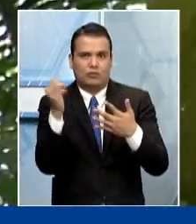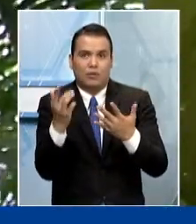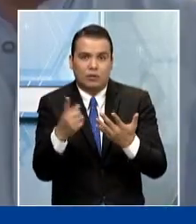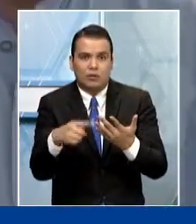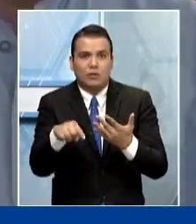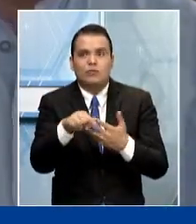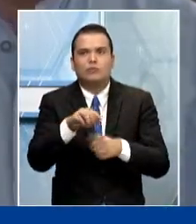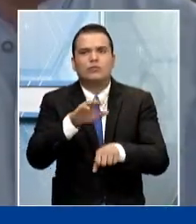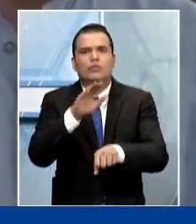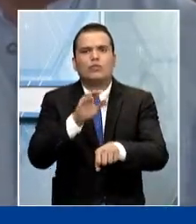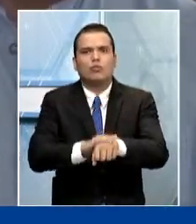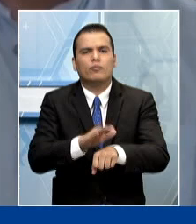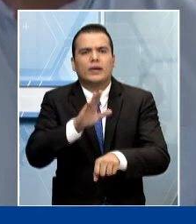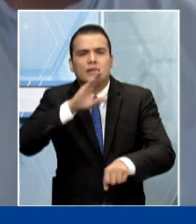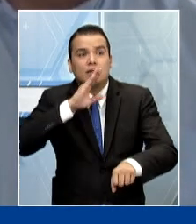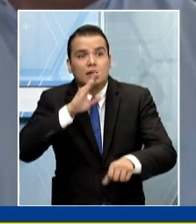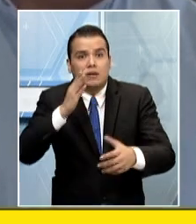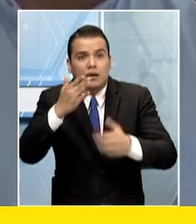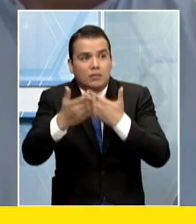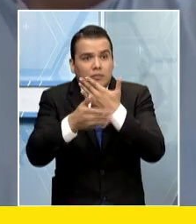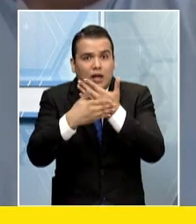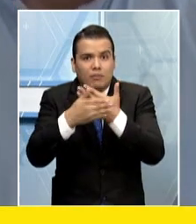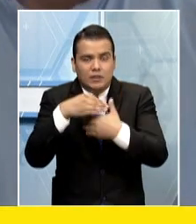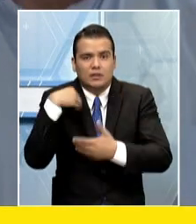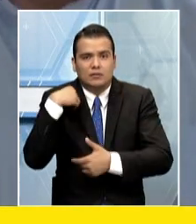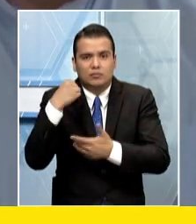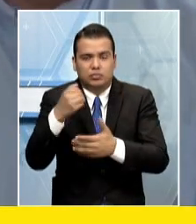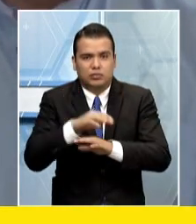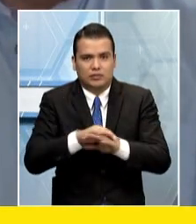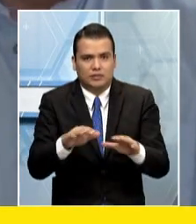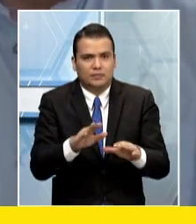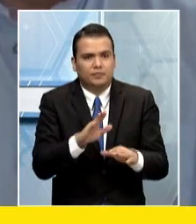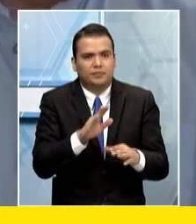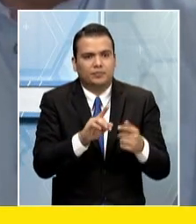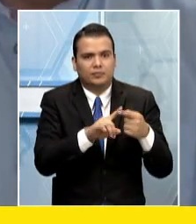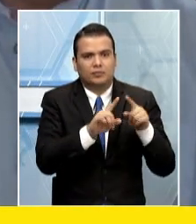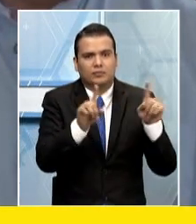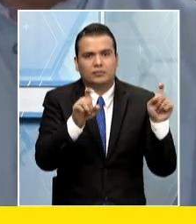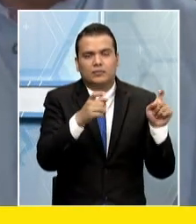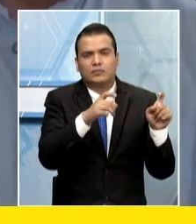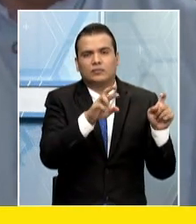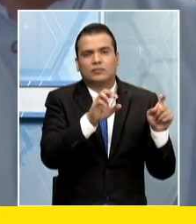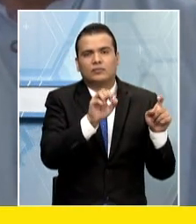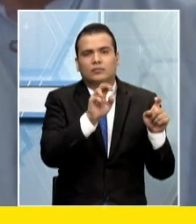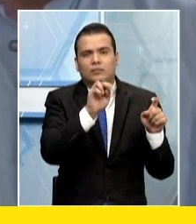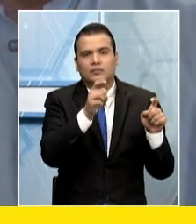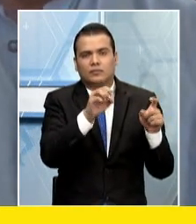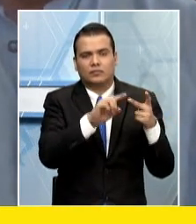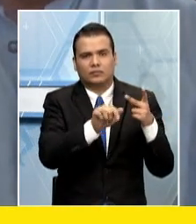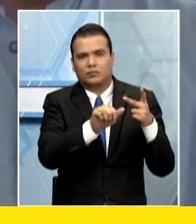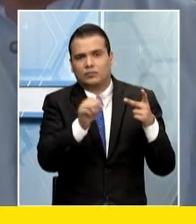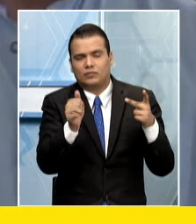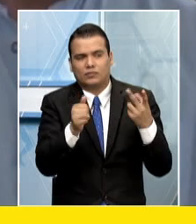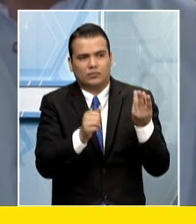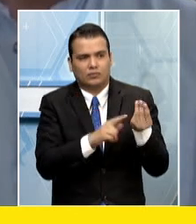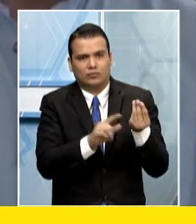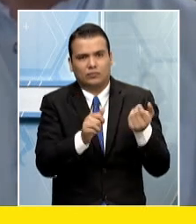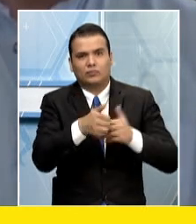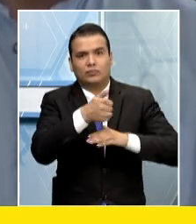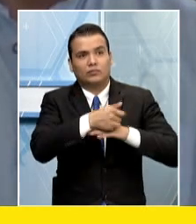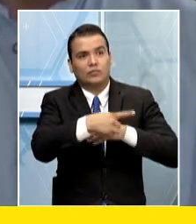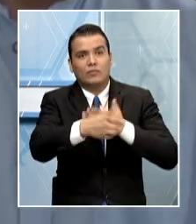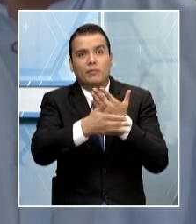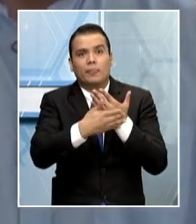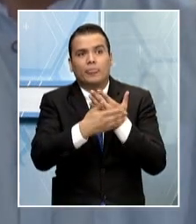recompensas. Alias El Gringo, cabecilla de la Oliver Sinisterra, y alias Mario 40, cabecilla de Los Contadores, hasta